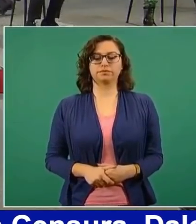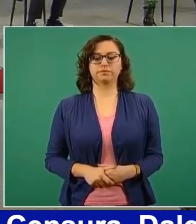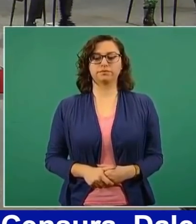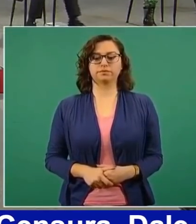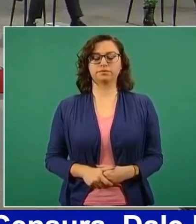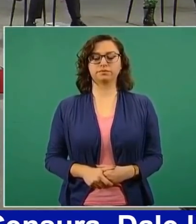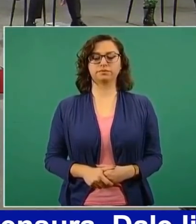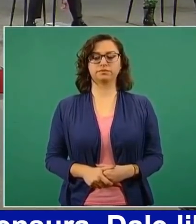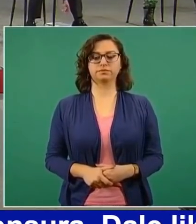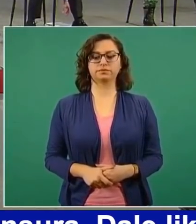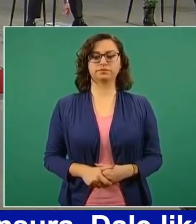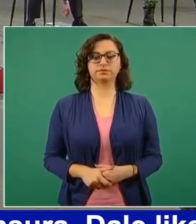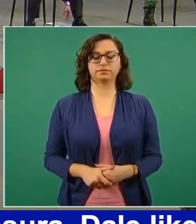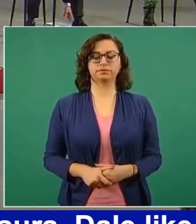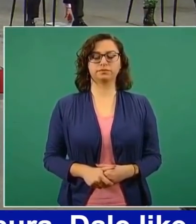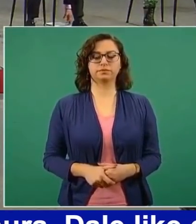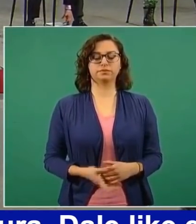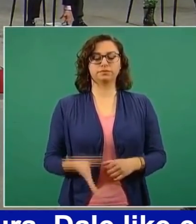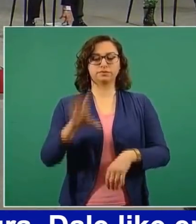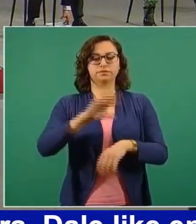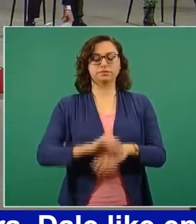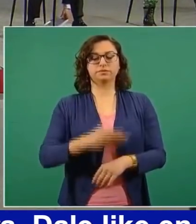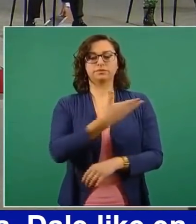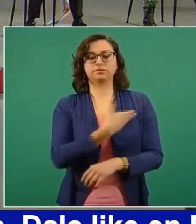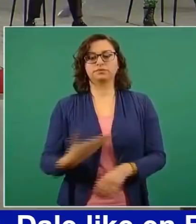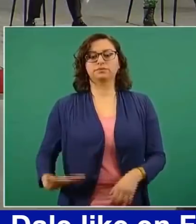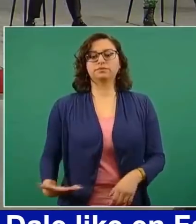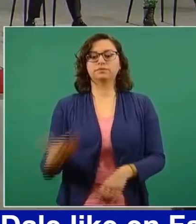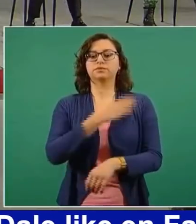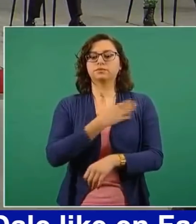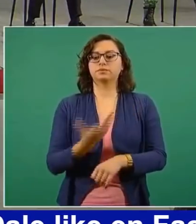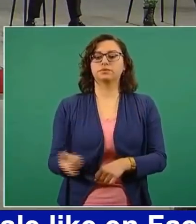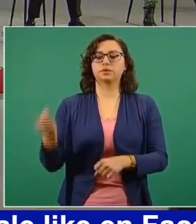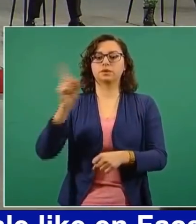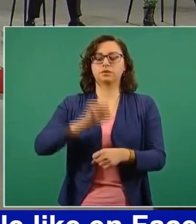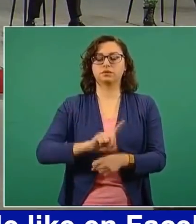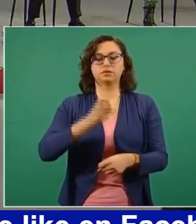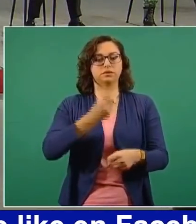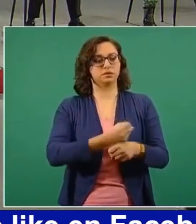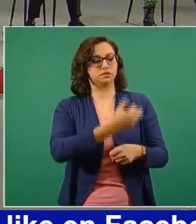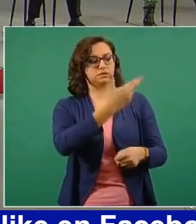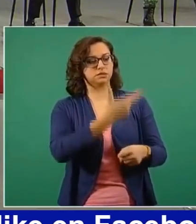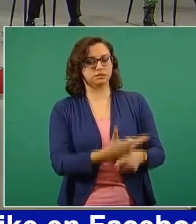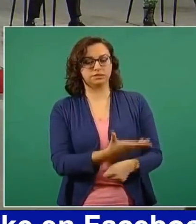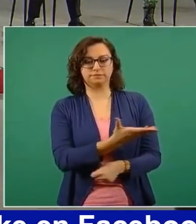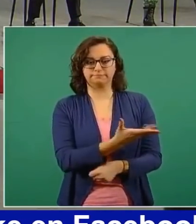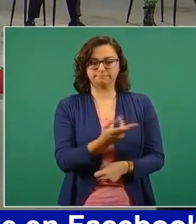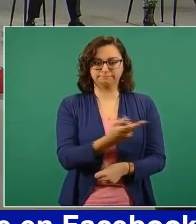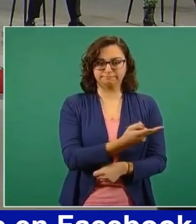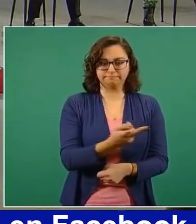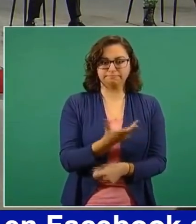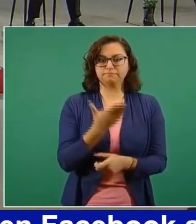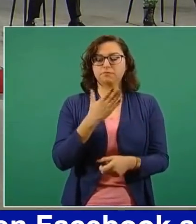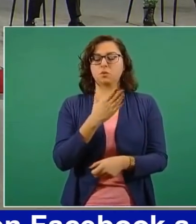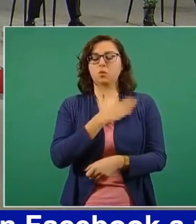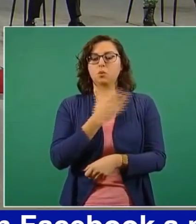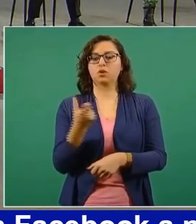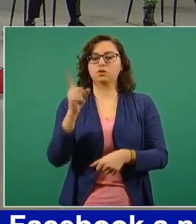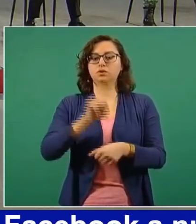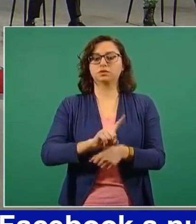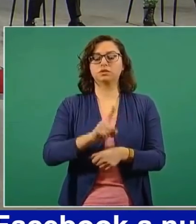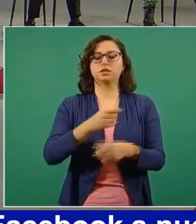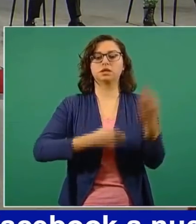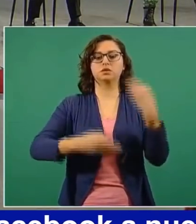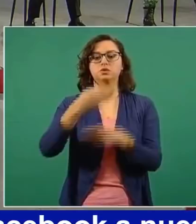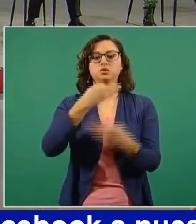Mucho gusto, con su permiso, presidente. Muy buenos días, secretarios, muy buenos días tengan todas y